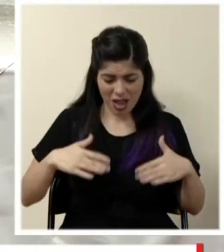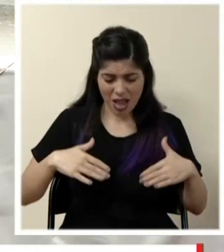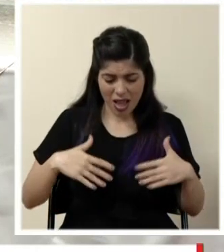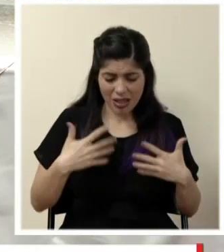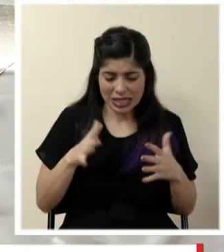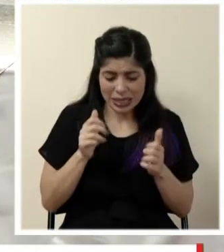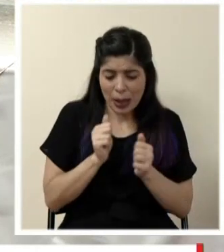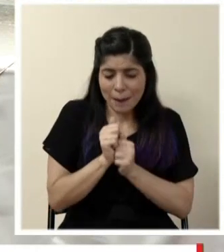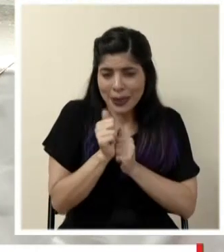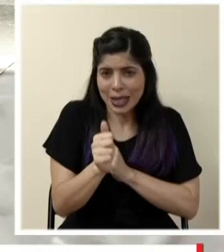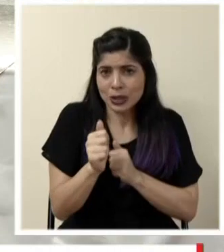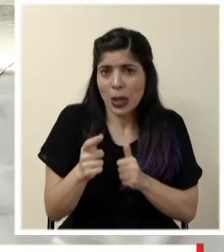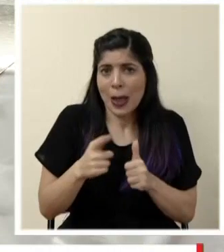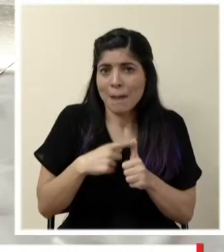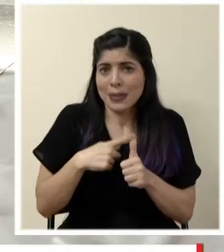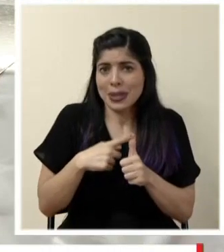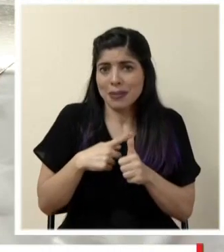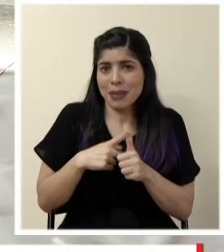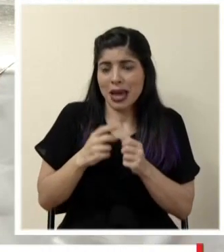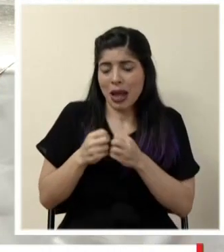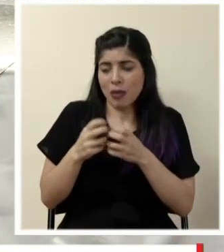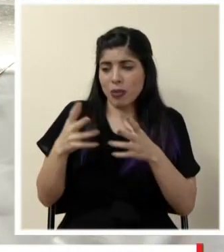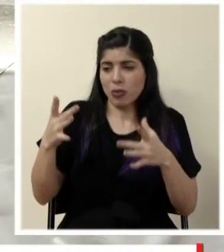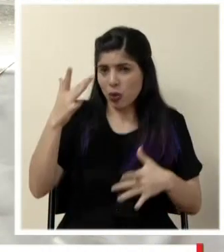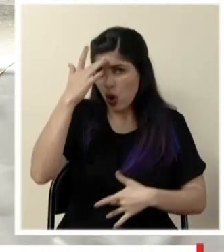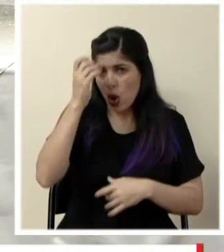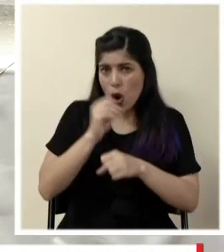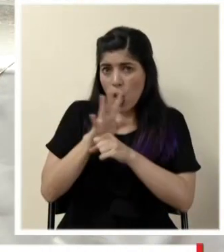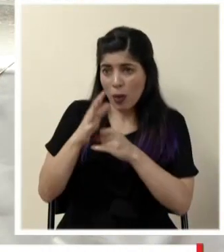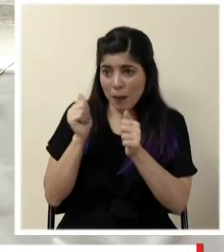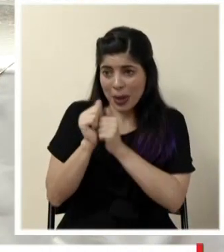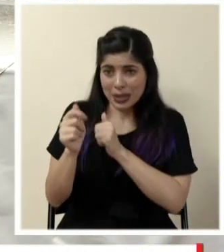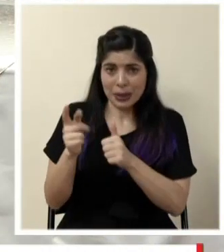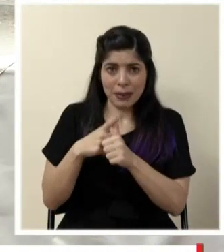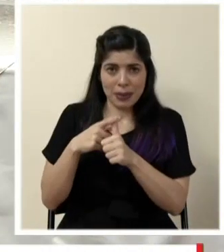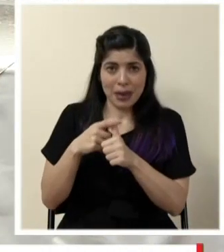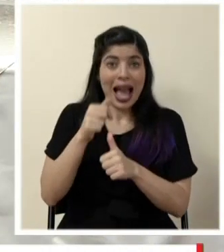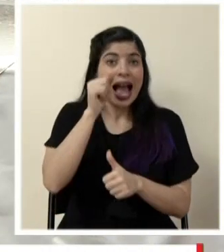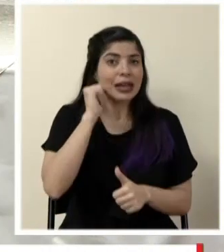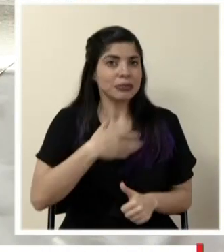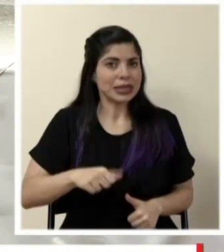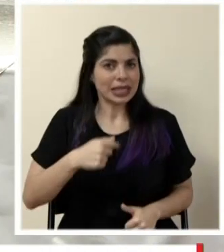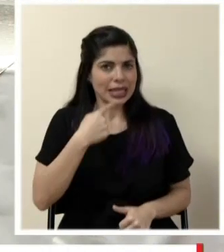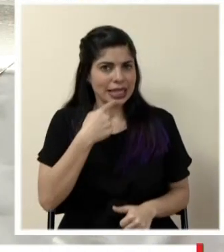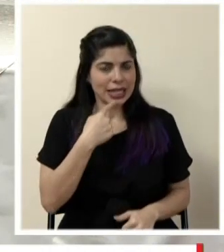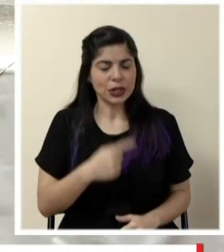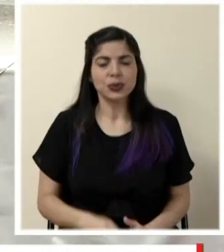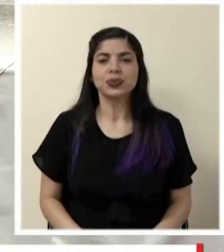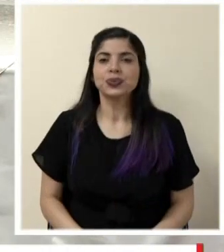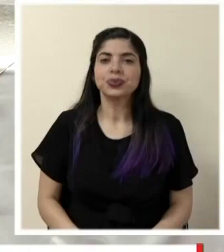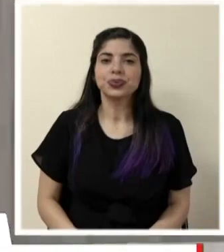superamos la primera ola de COVID-19? Ayer el presidente usó ese término.